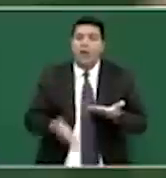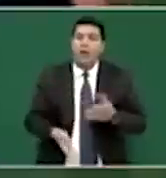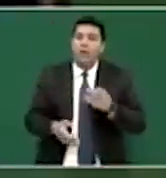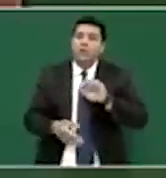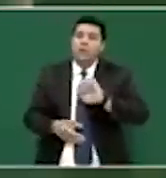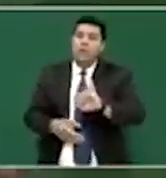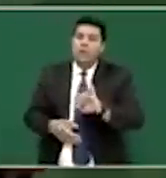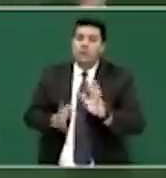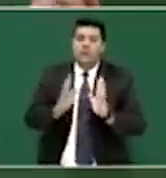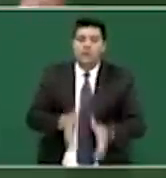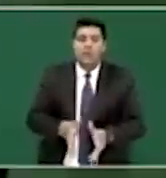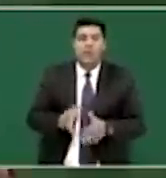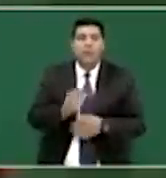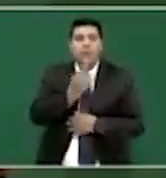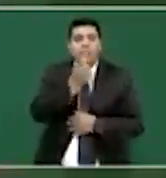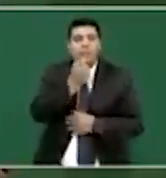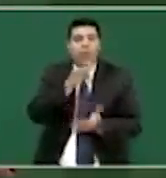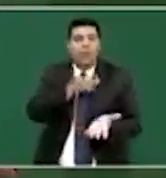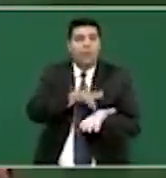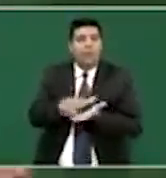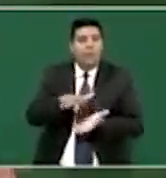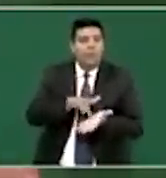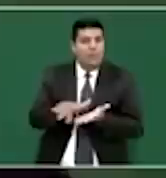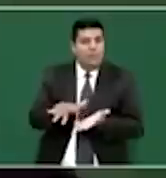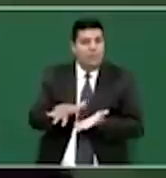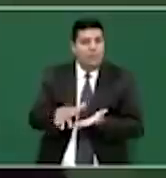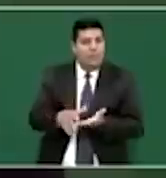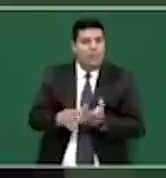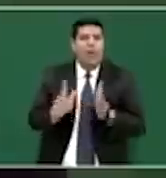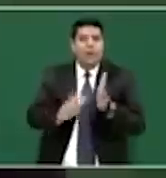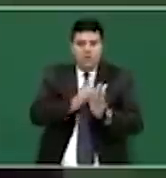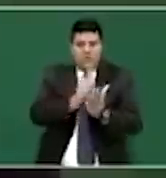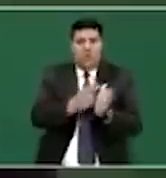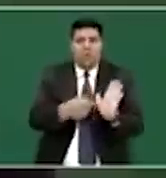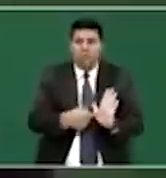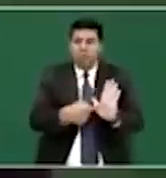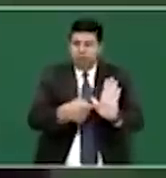contar ya legalmente con una fuerza